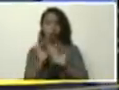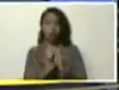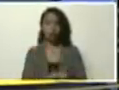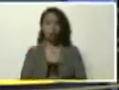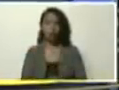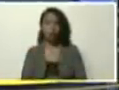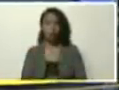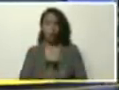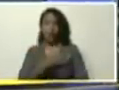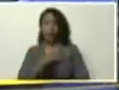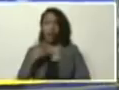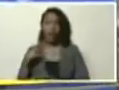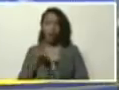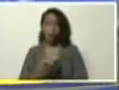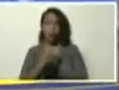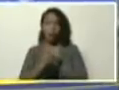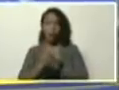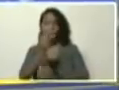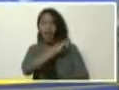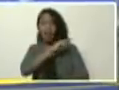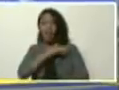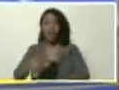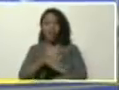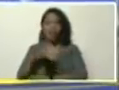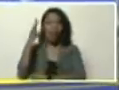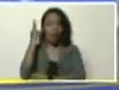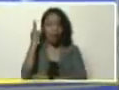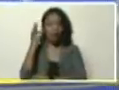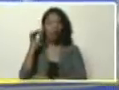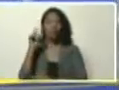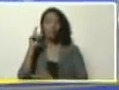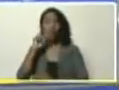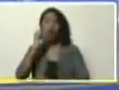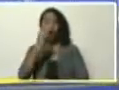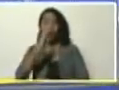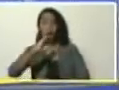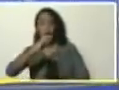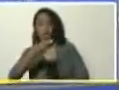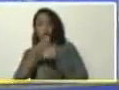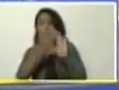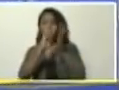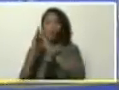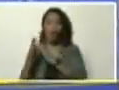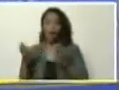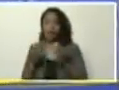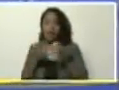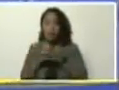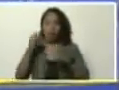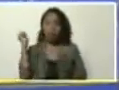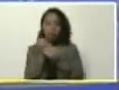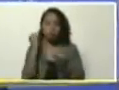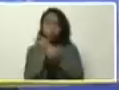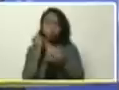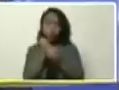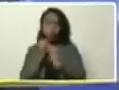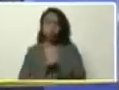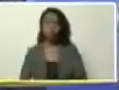Queridos compañeros, jefas de calle, de comunidad, de VCH, nuestro equipo de trabajo.